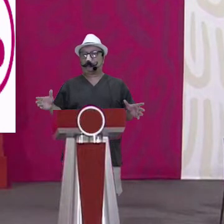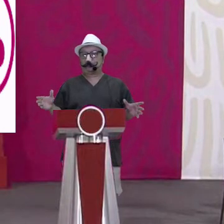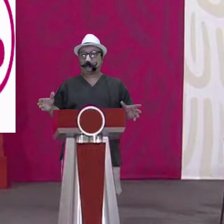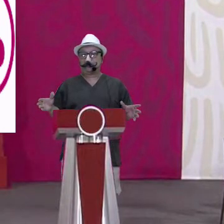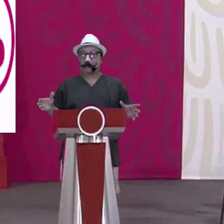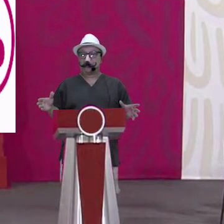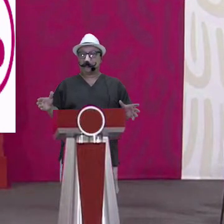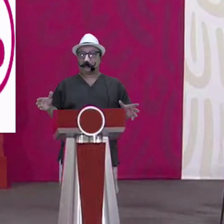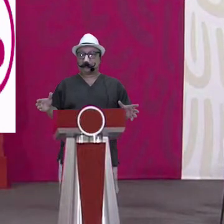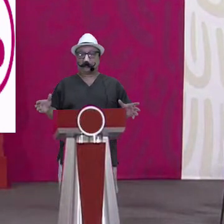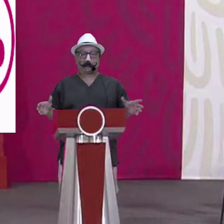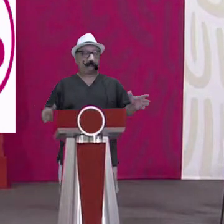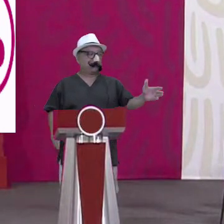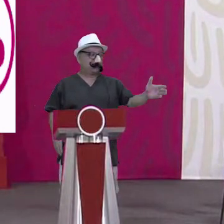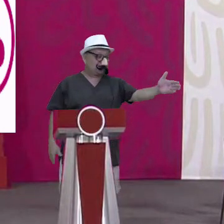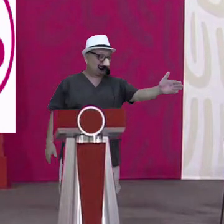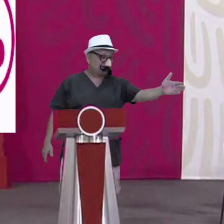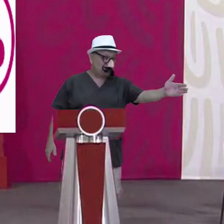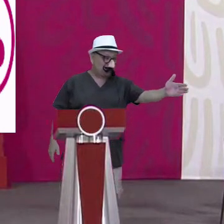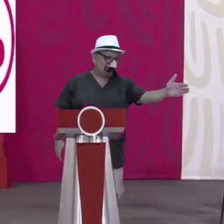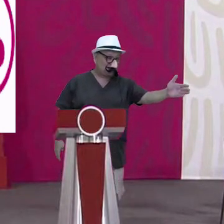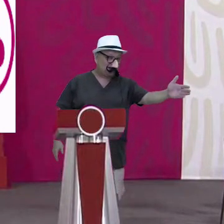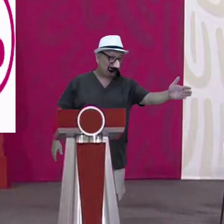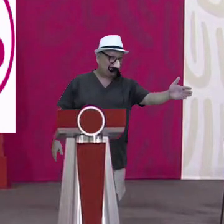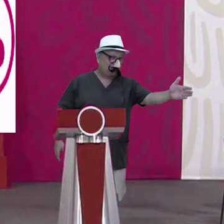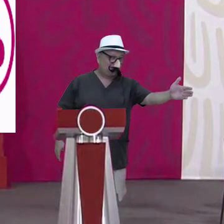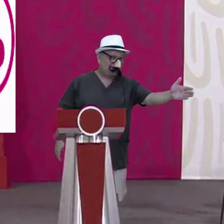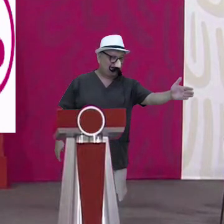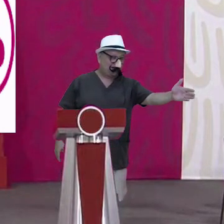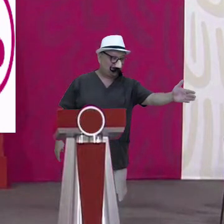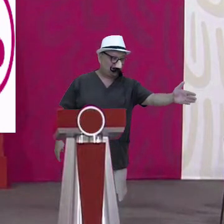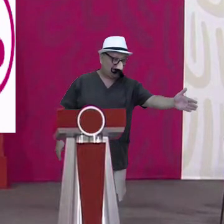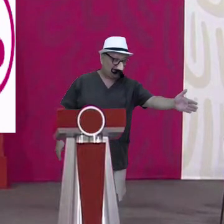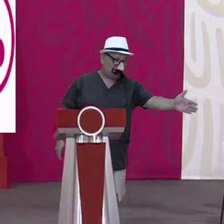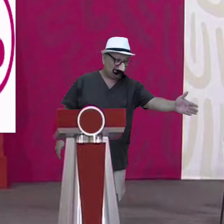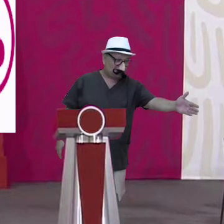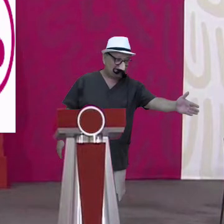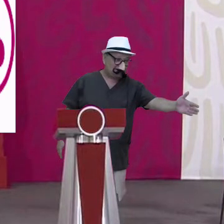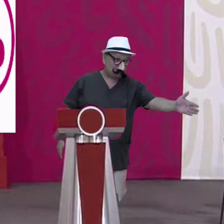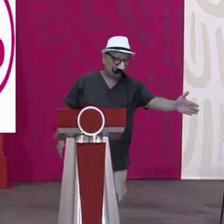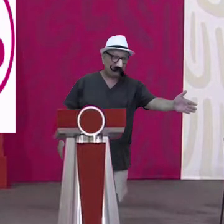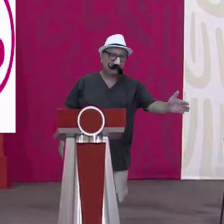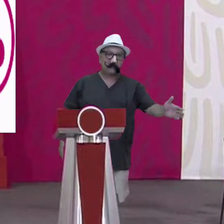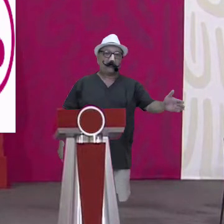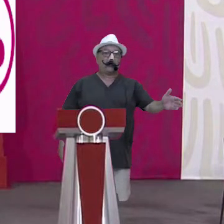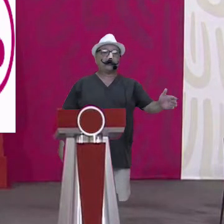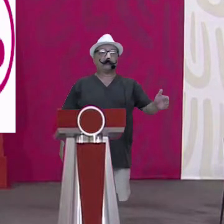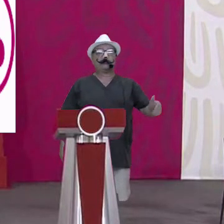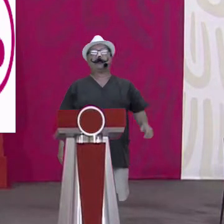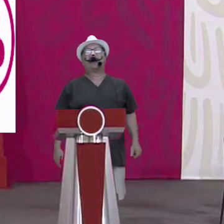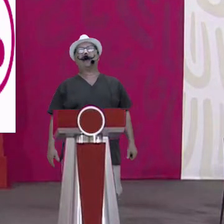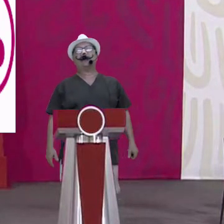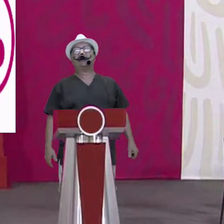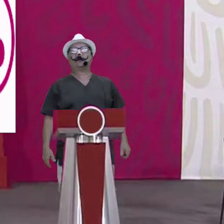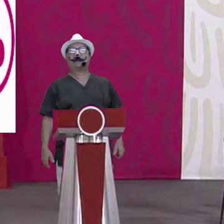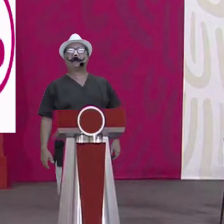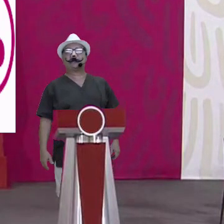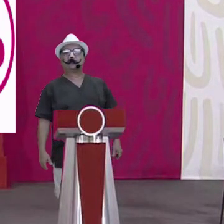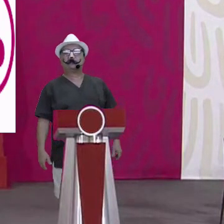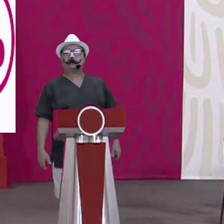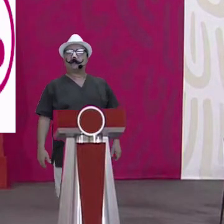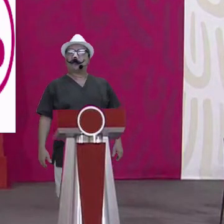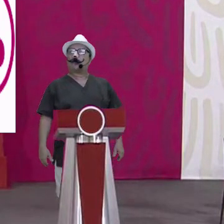vivo, nuestro compañerazo que está acá de este lado, mi querido Rafa Herrera de Sin Censura, hoy tuvo una